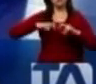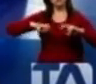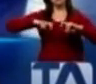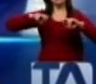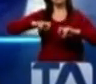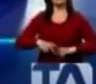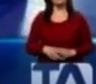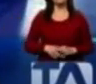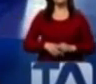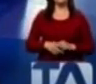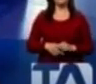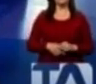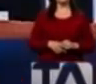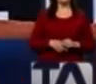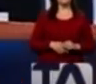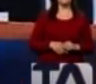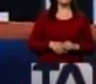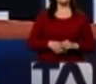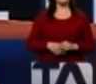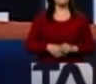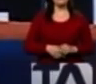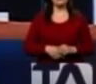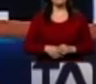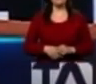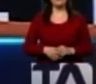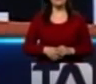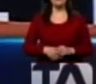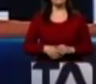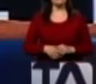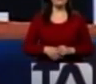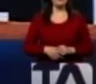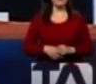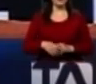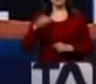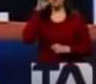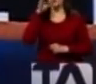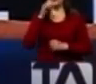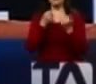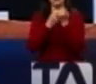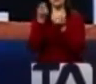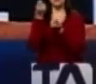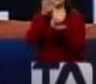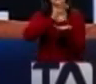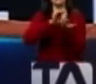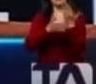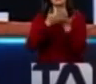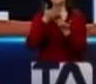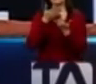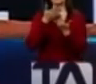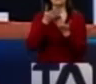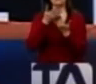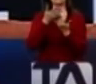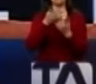fundación. Entonces, es fácil, no es fácil encontrar dinero, me encantaría disponer de ese